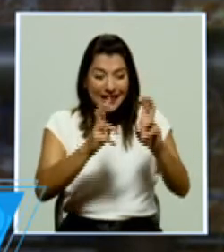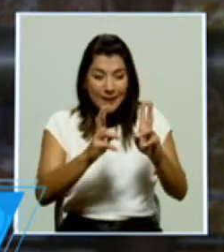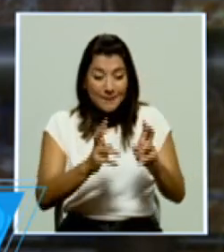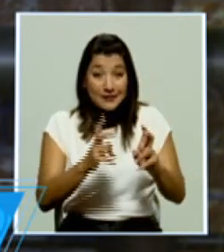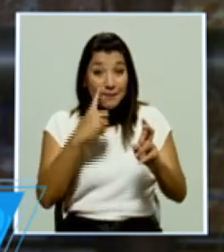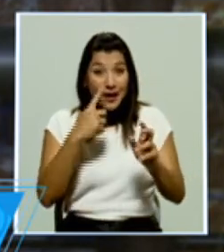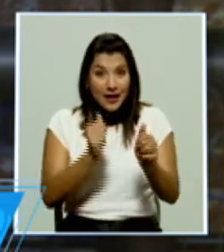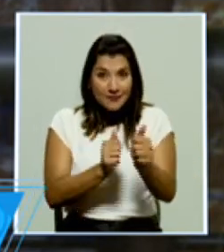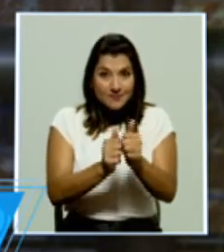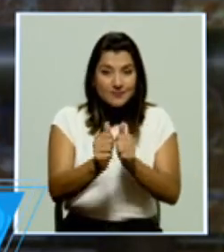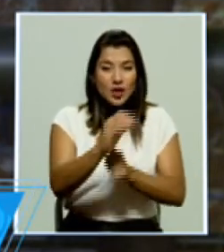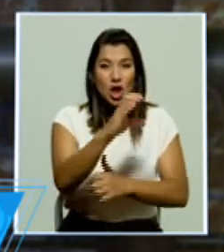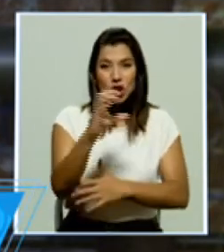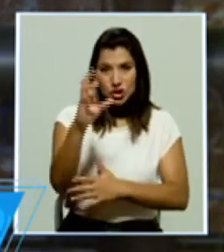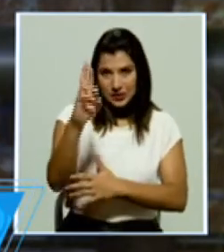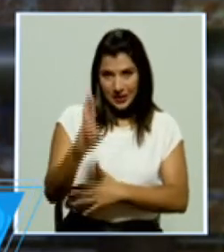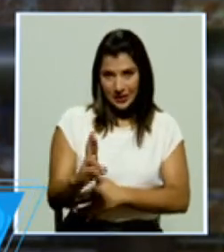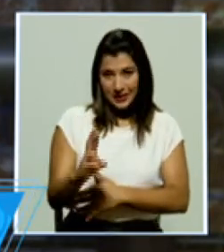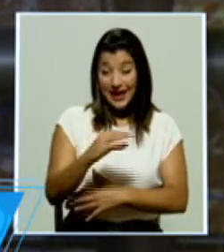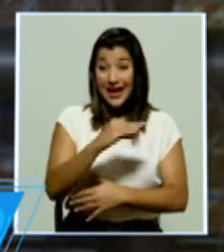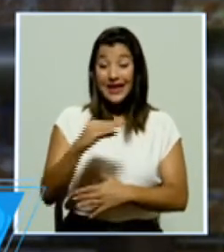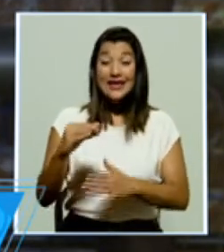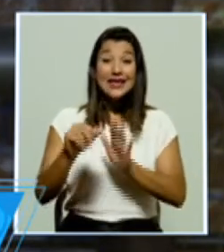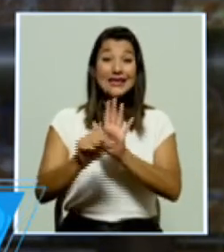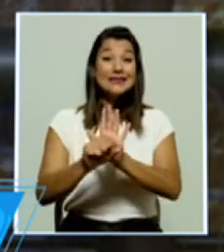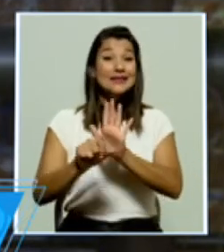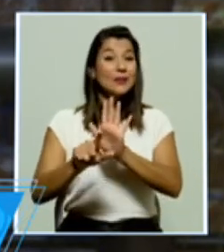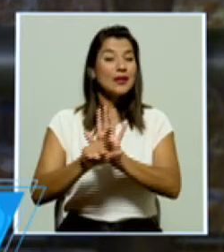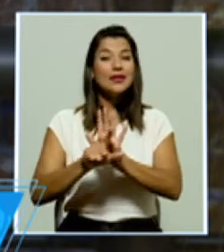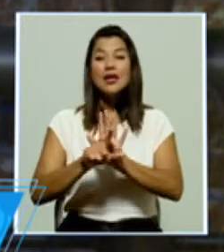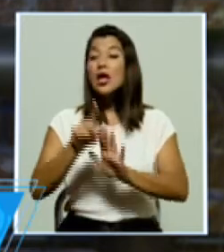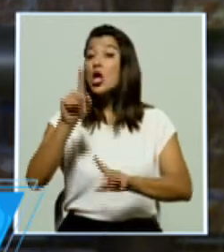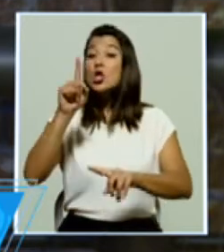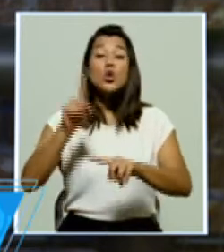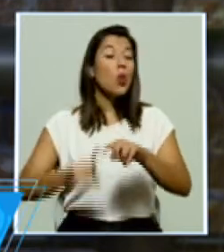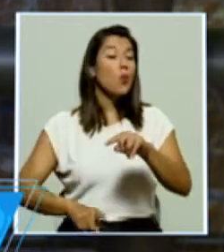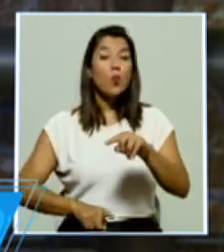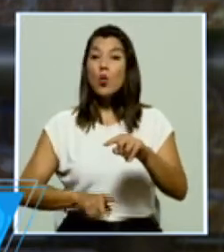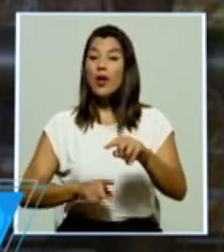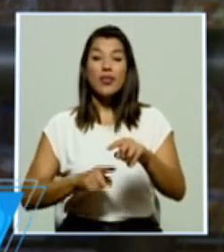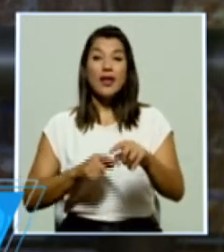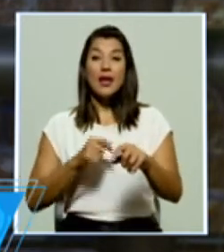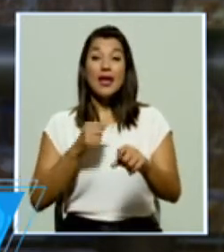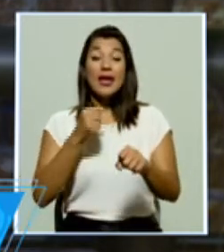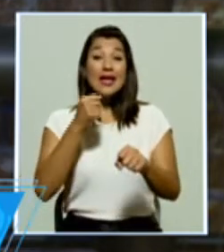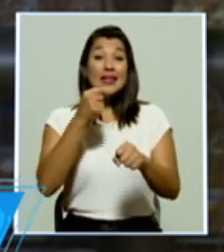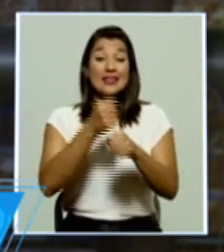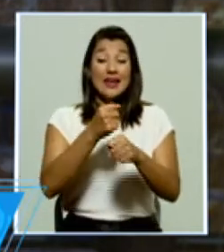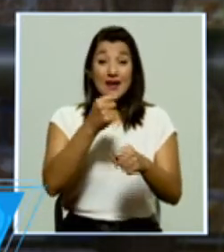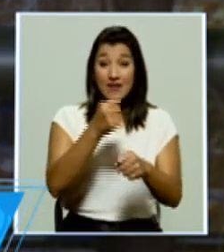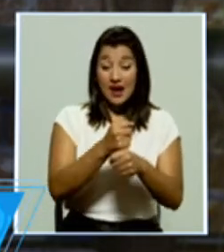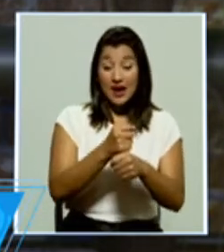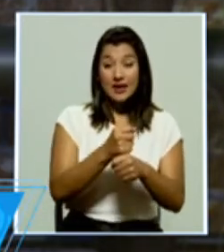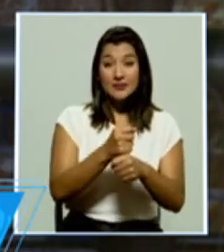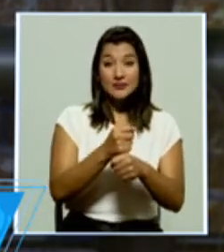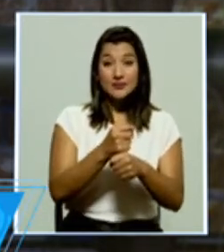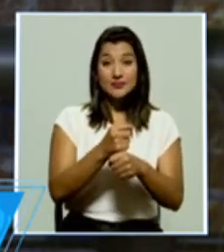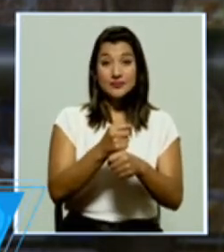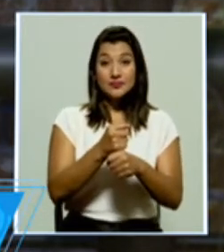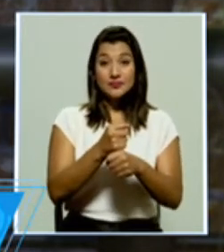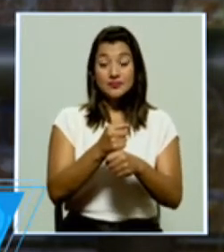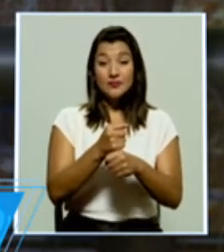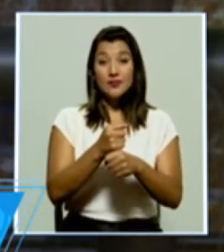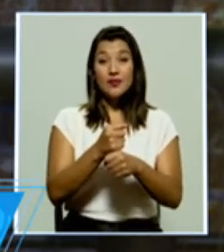país. Y la Asamblea Legislativa no puede operar simplemente y particularmente